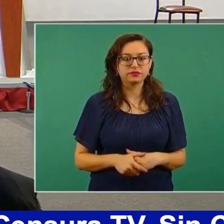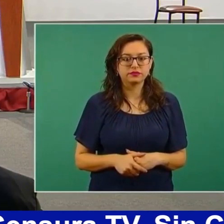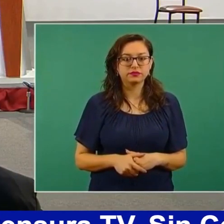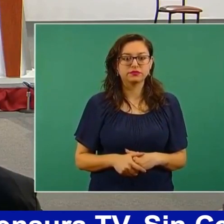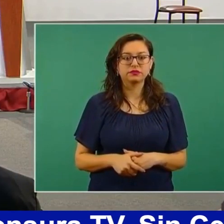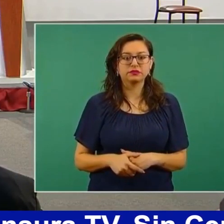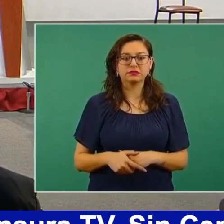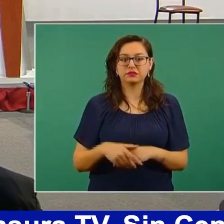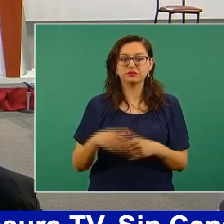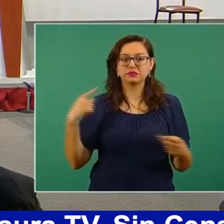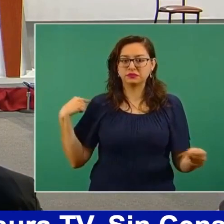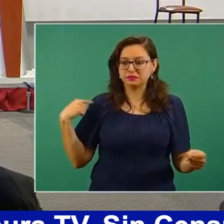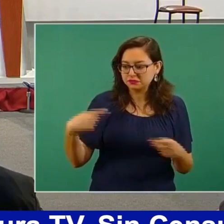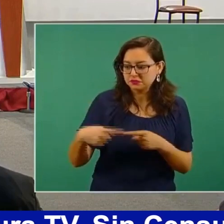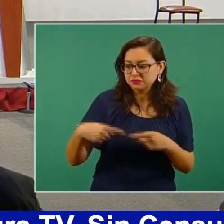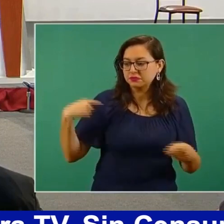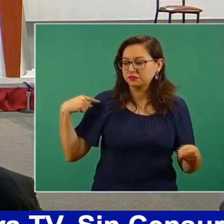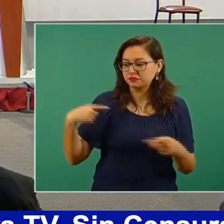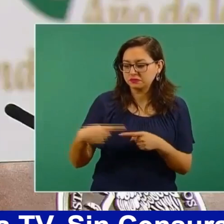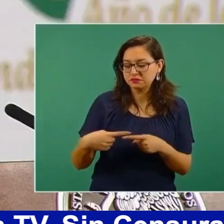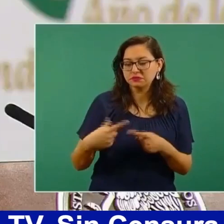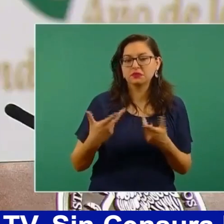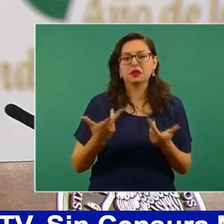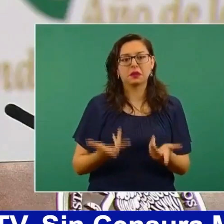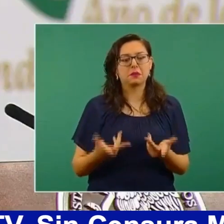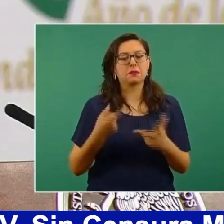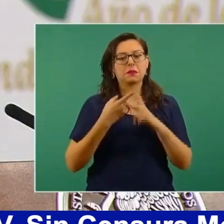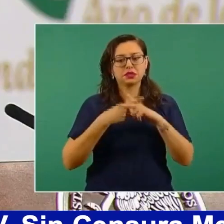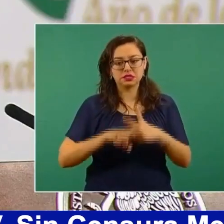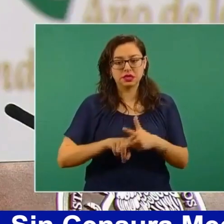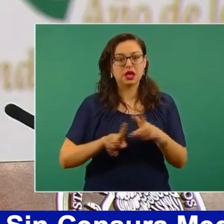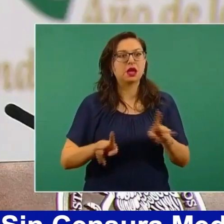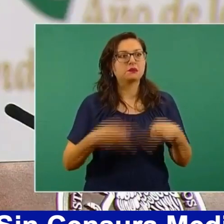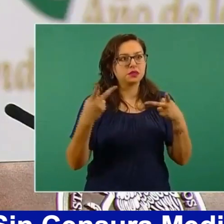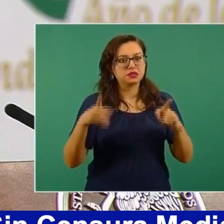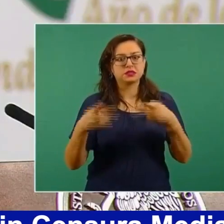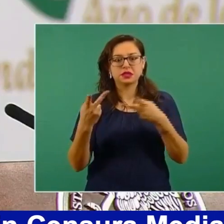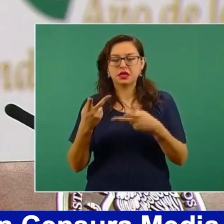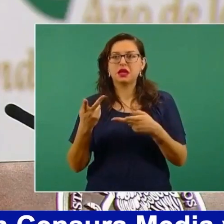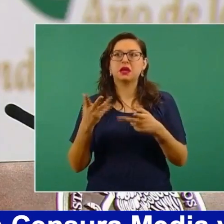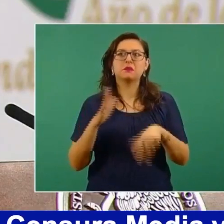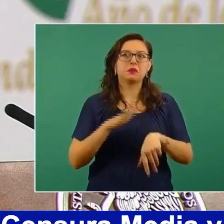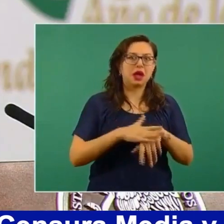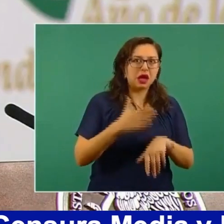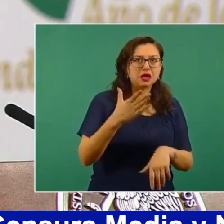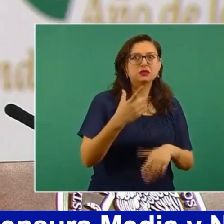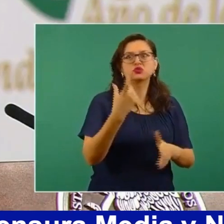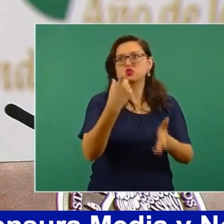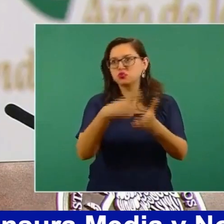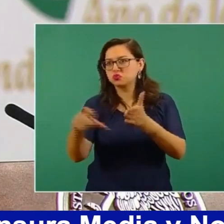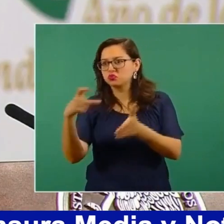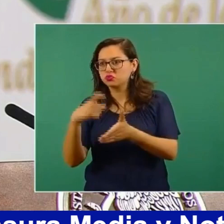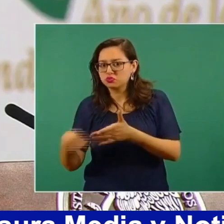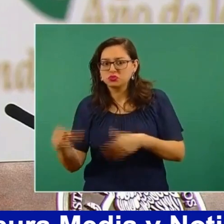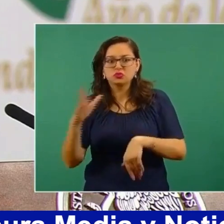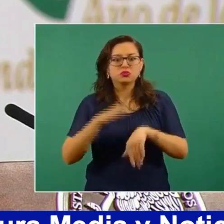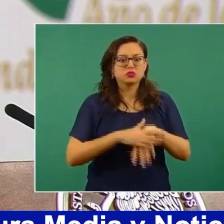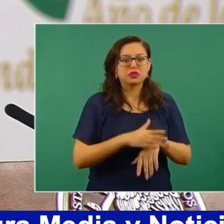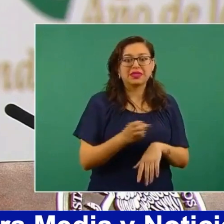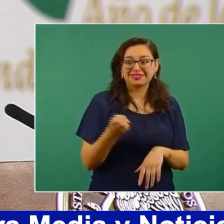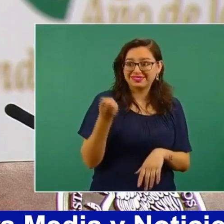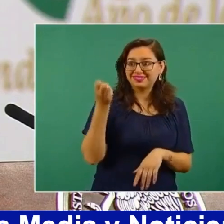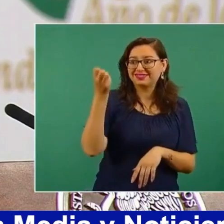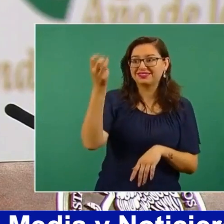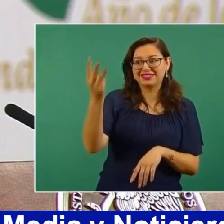sentimos un poco más de movimiento en el mercado de aeronaves. Recibimos ya interés de 3 nuevos participantes. Estamos en pláticas